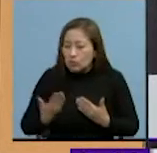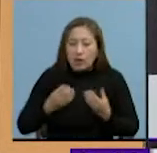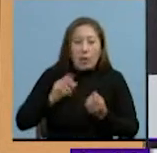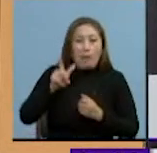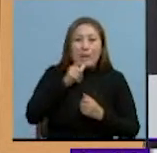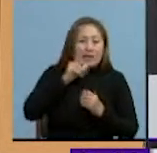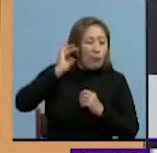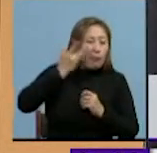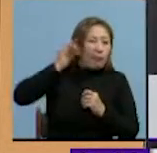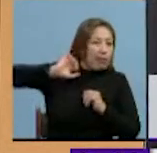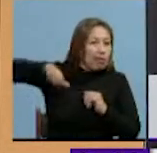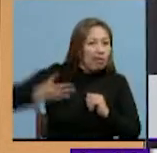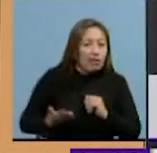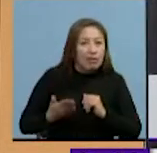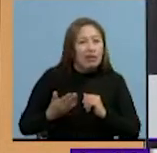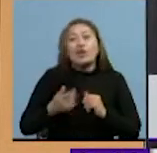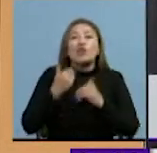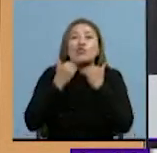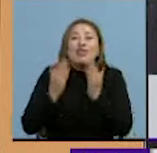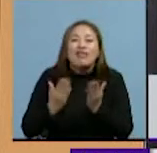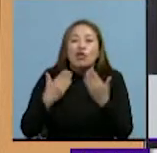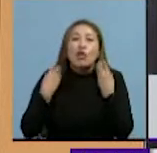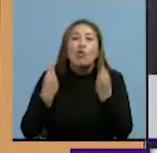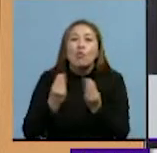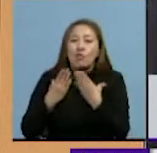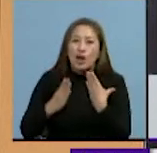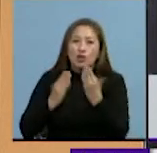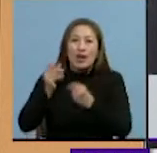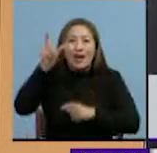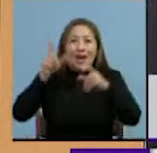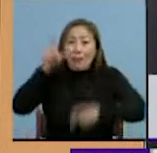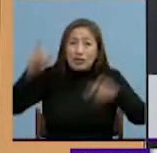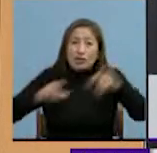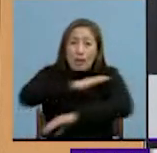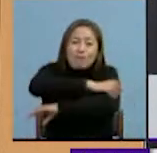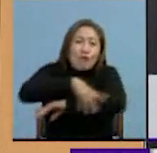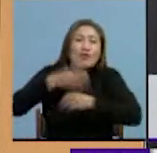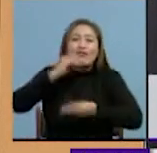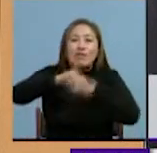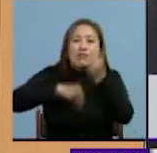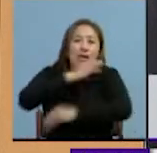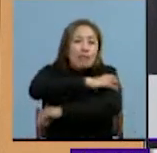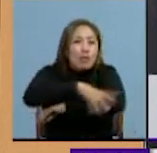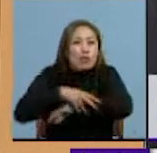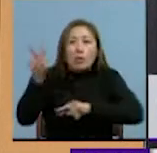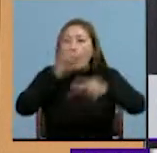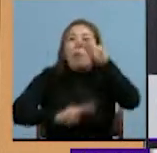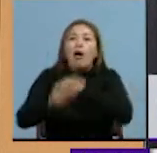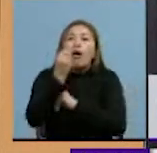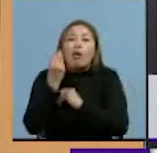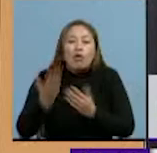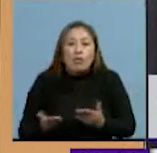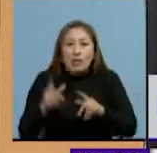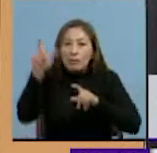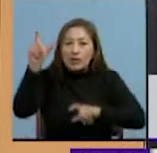de costado, porque realmente a lo mejor no saben cómo abordarla, el crecimiento de la pobreza, de familias enteras que buscan un plato de comida, de